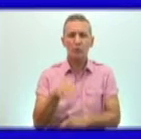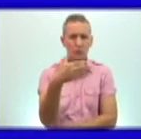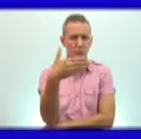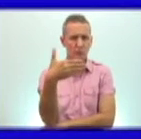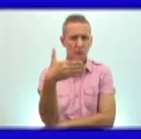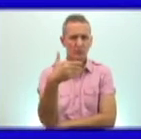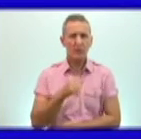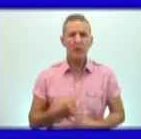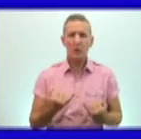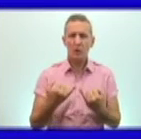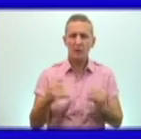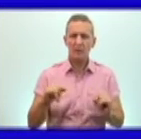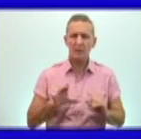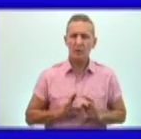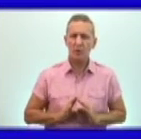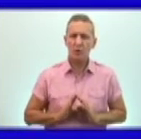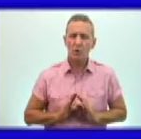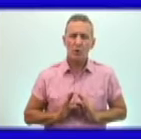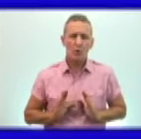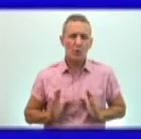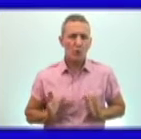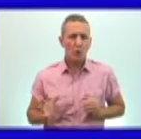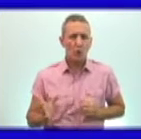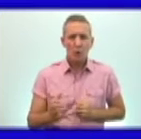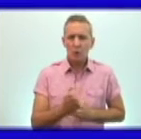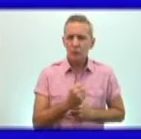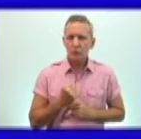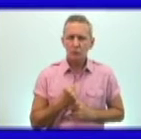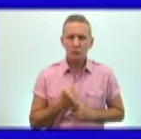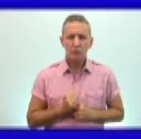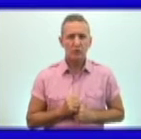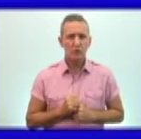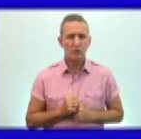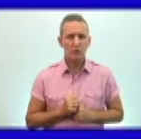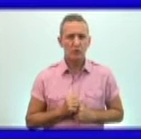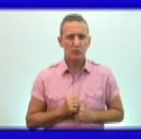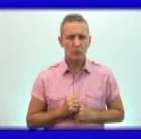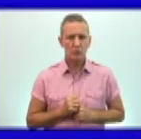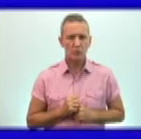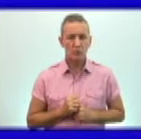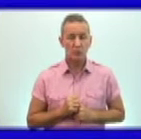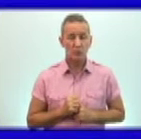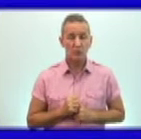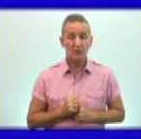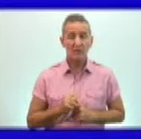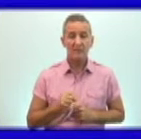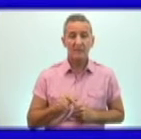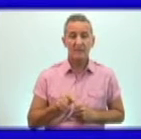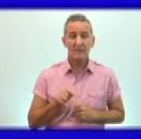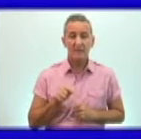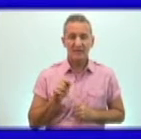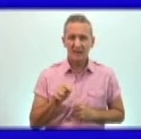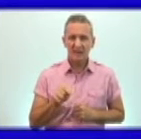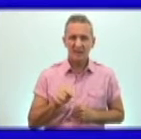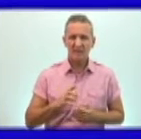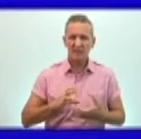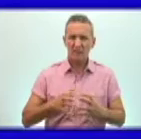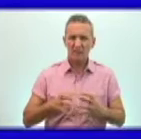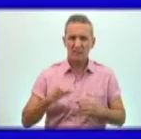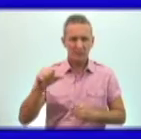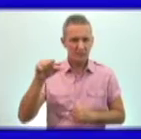en su totalidad. Y el irrespeto a los símbolos no puede ser un razonamiento lógico, es una irracionalidad